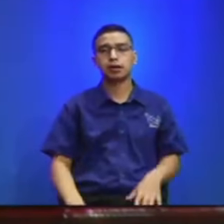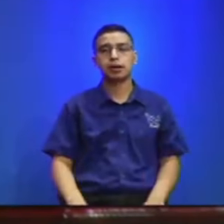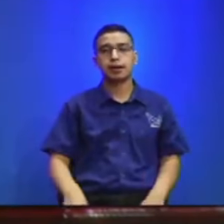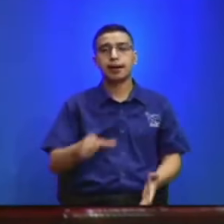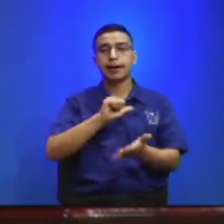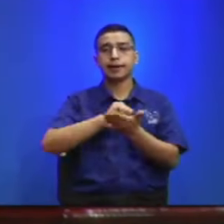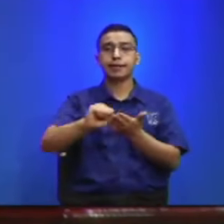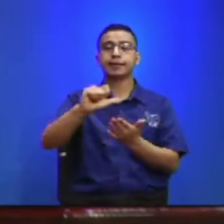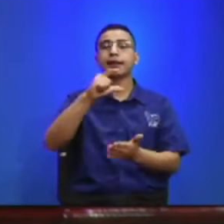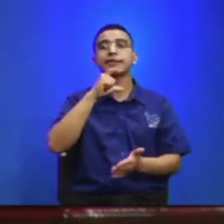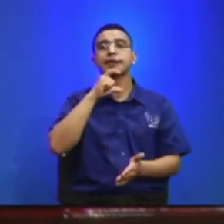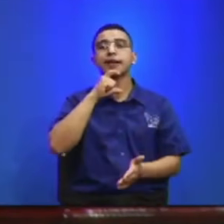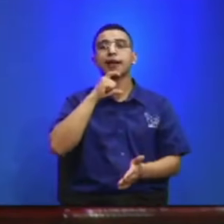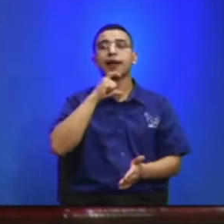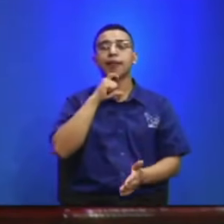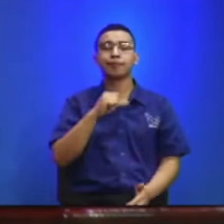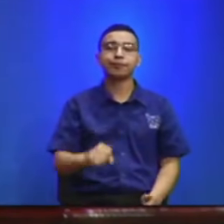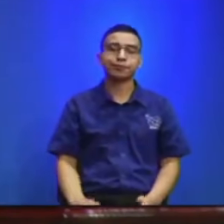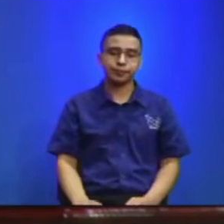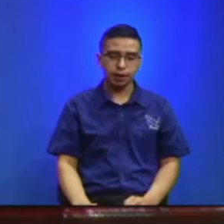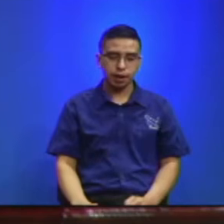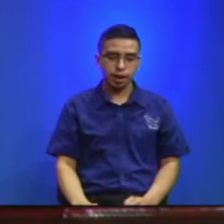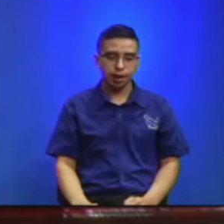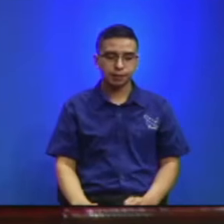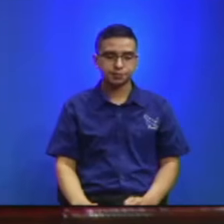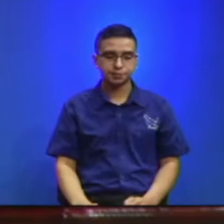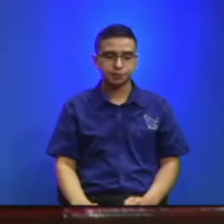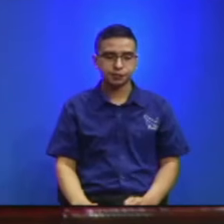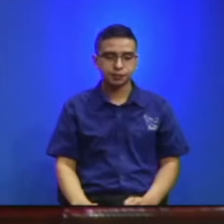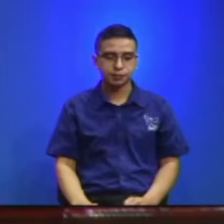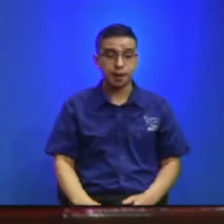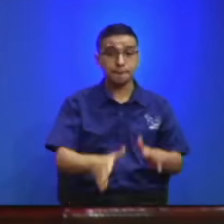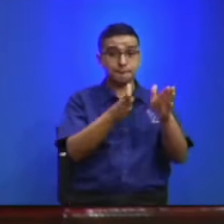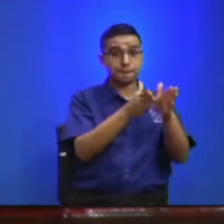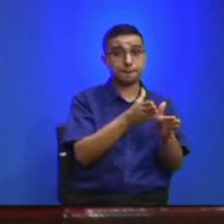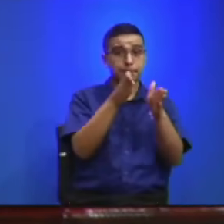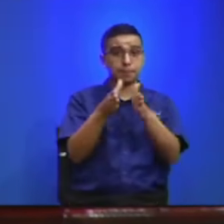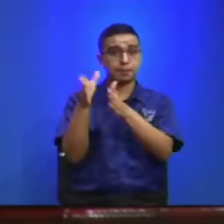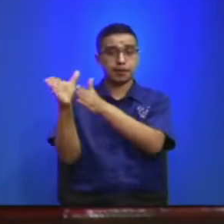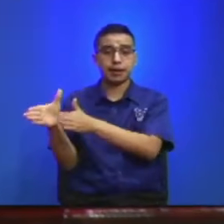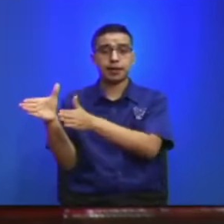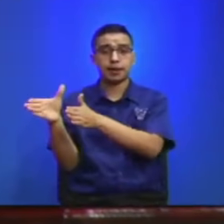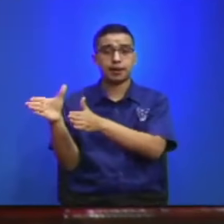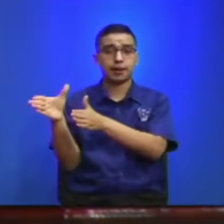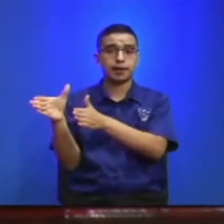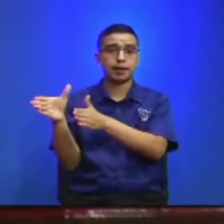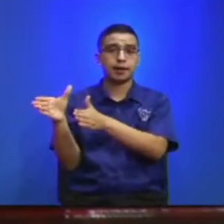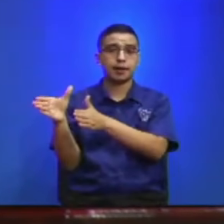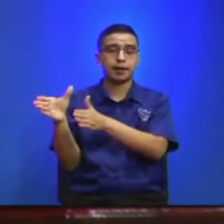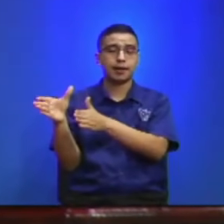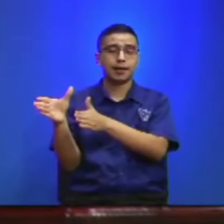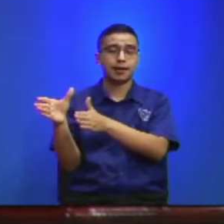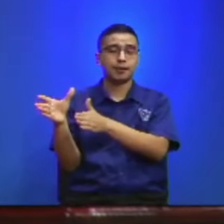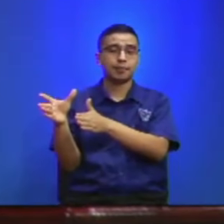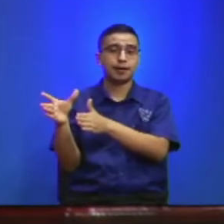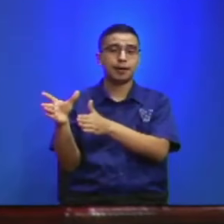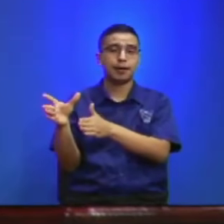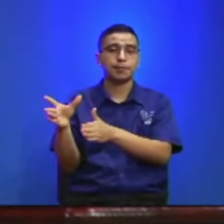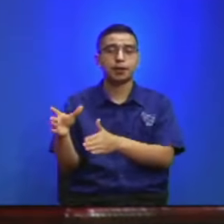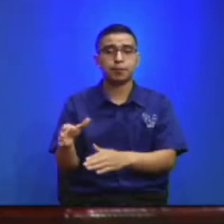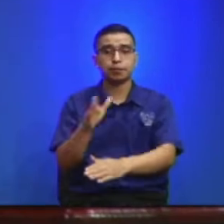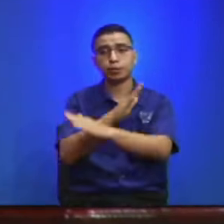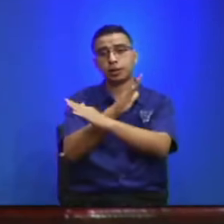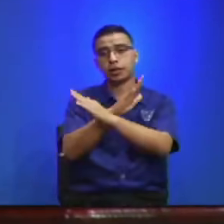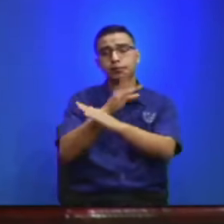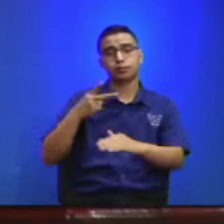santa cena nos va a preservar nuestro nombre si se escribiera otro libro otra biblia aunque